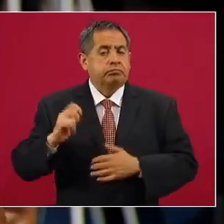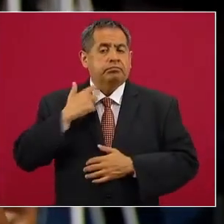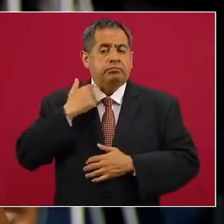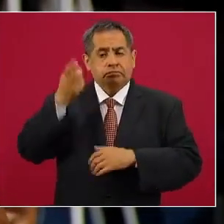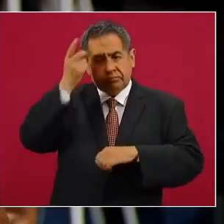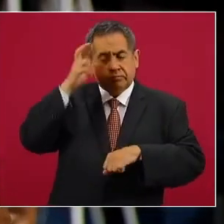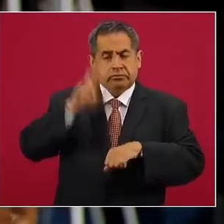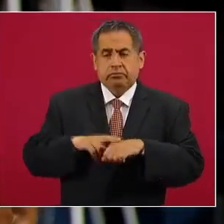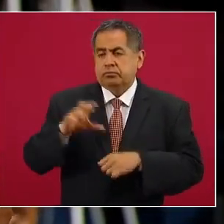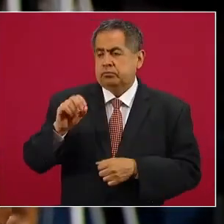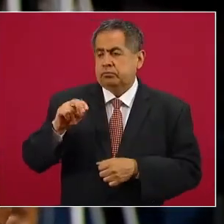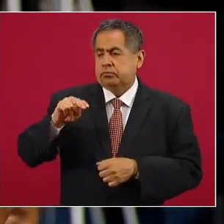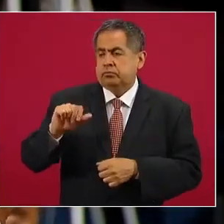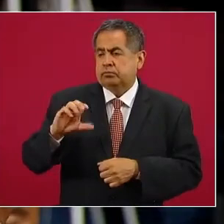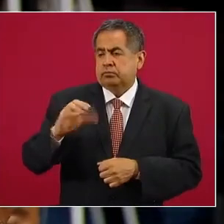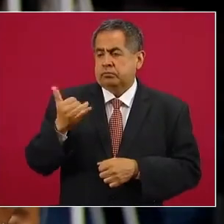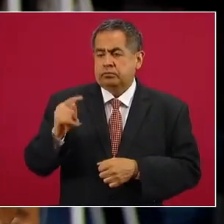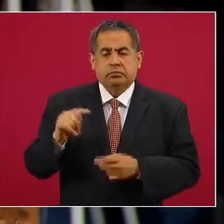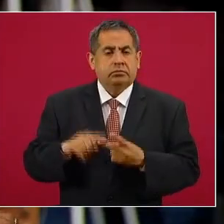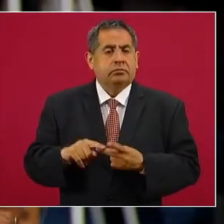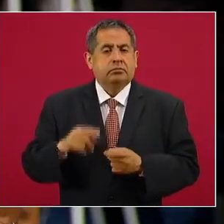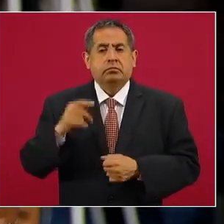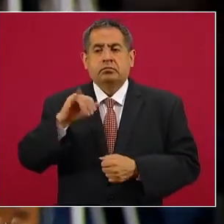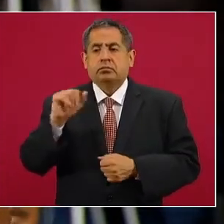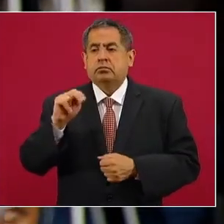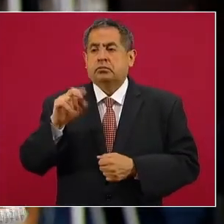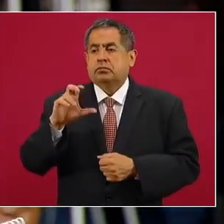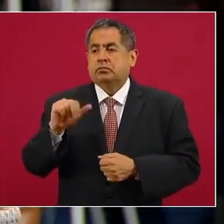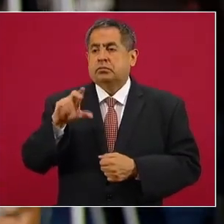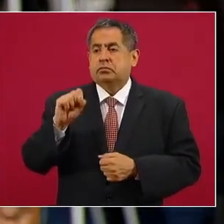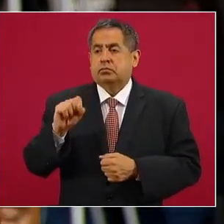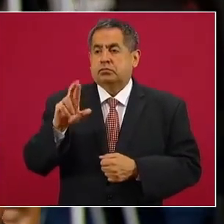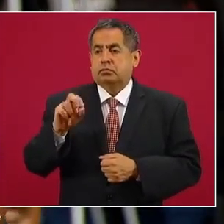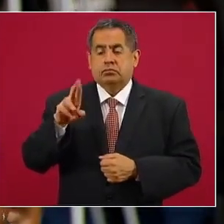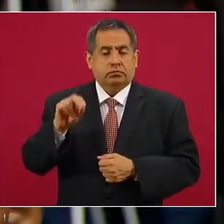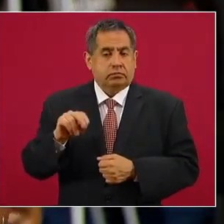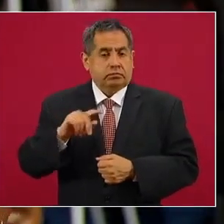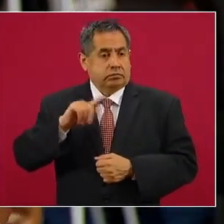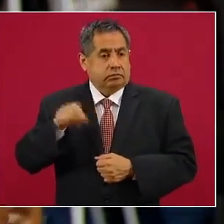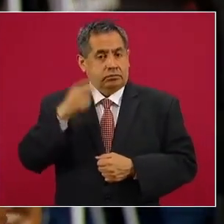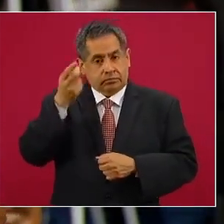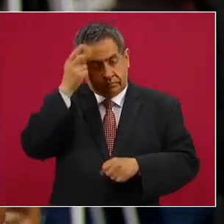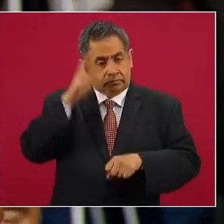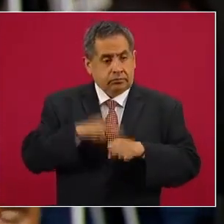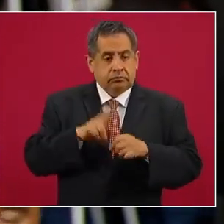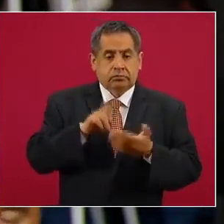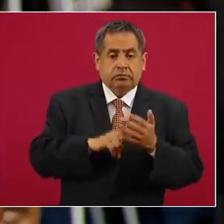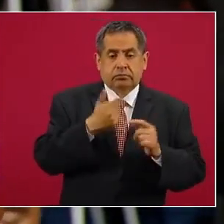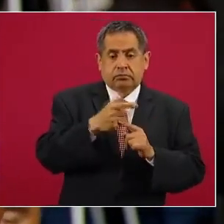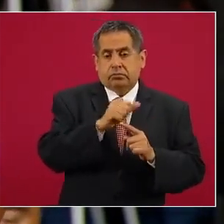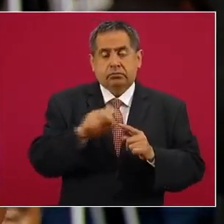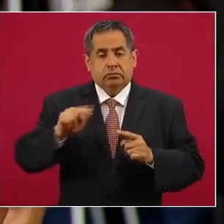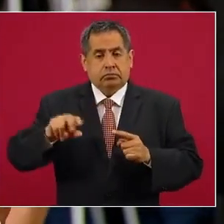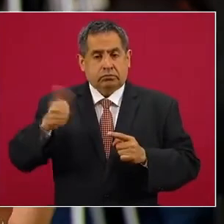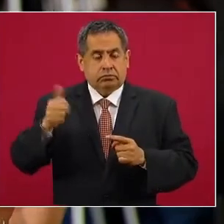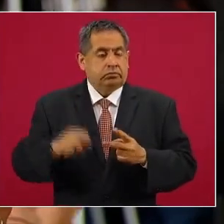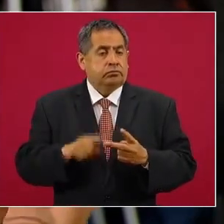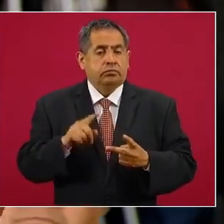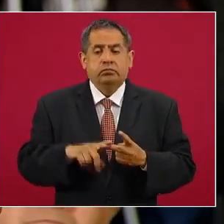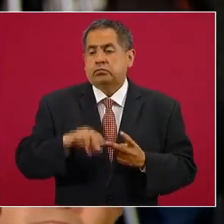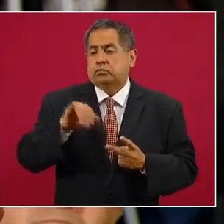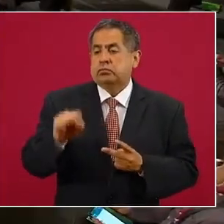del CONACYT, a Juan Carlos Romero Hinks, que fue director de 2007 al 2011, a